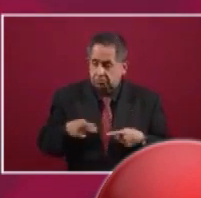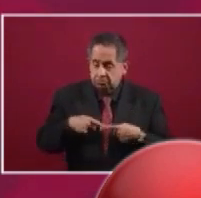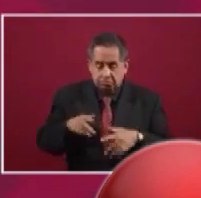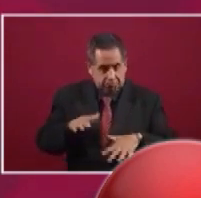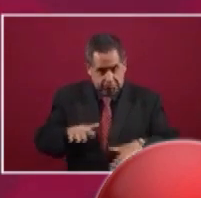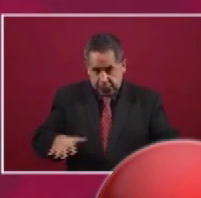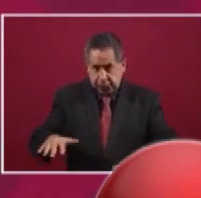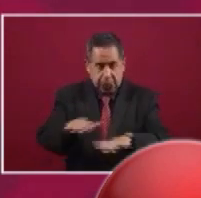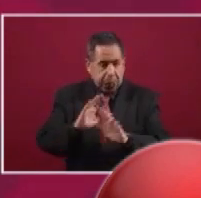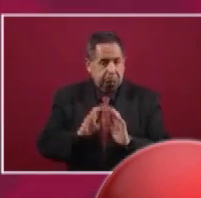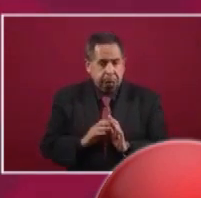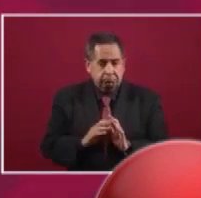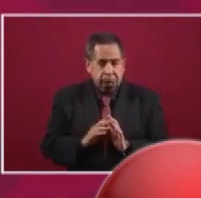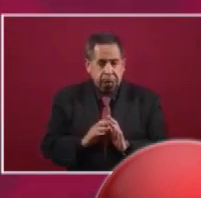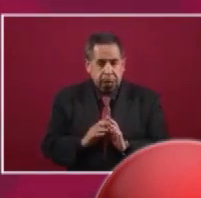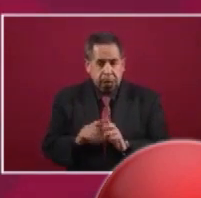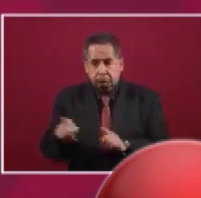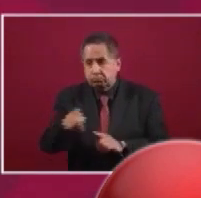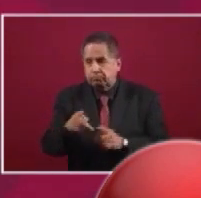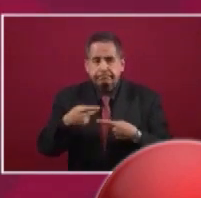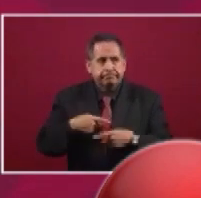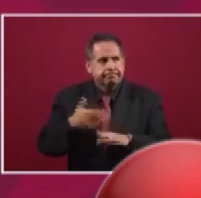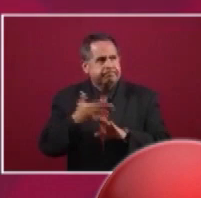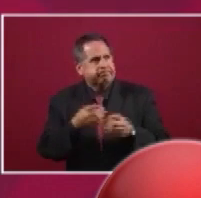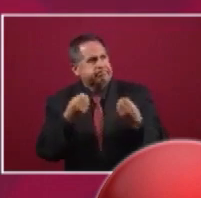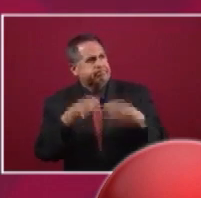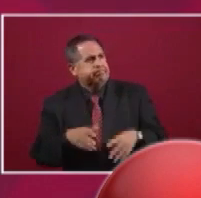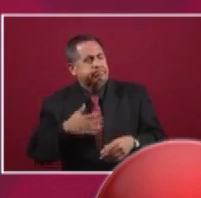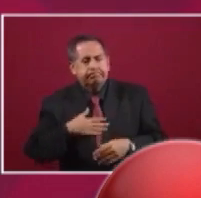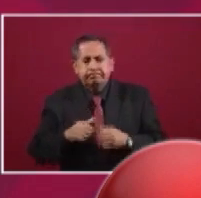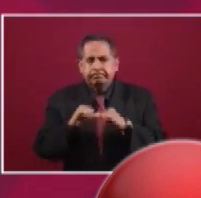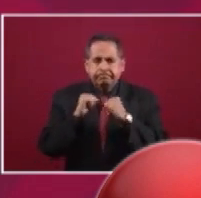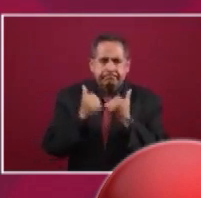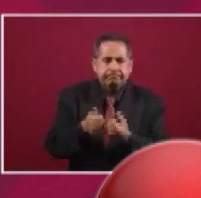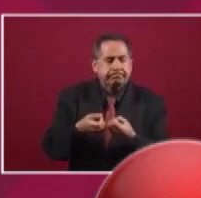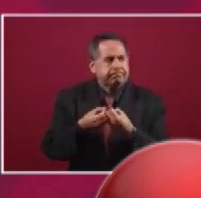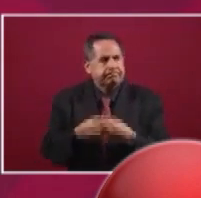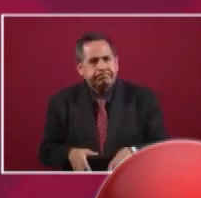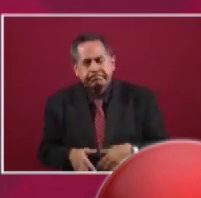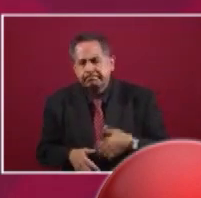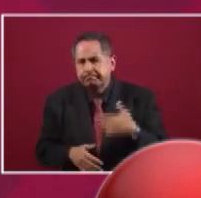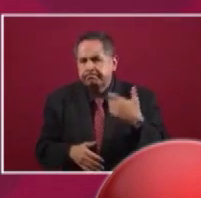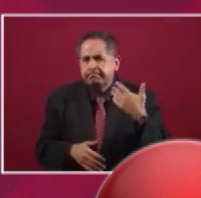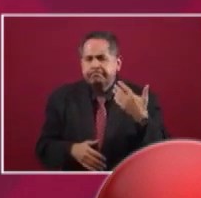las personas afectadas, las asociaciones